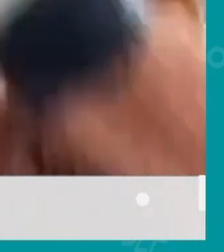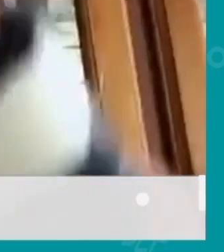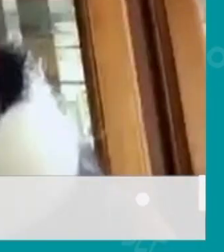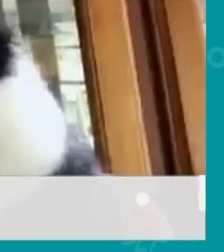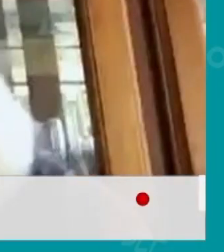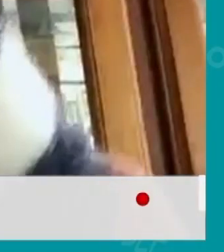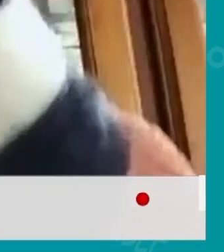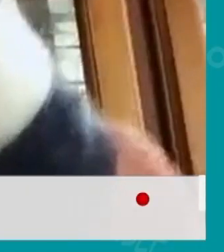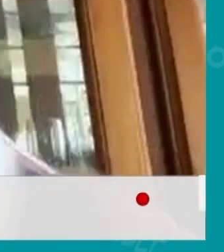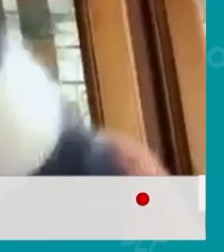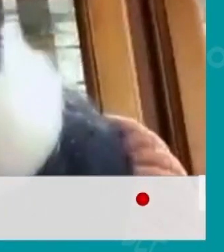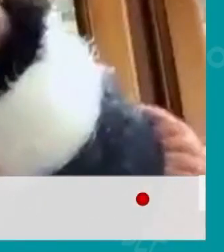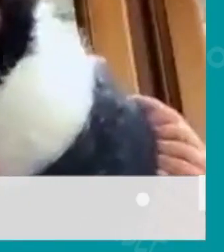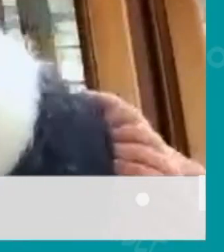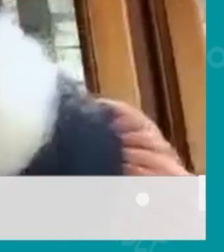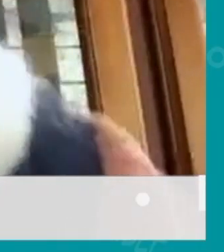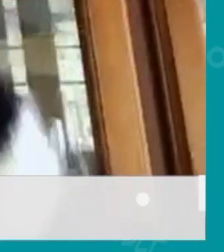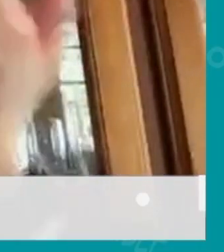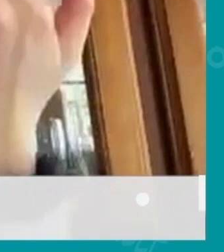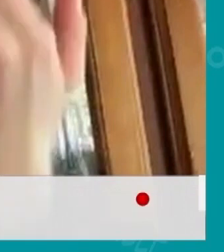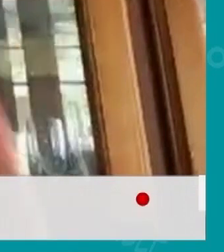Yo pienso que me gusta más la guitarra,